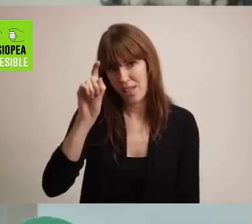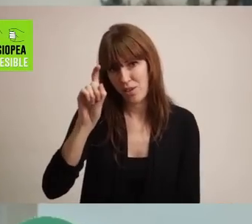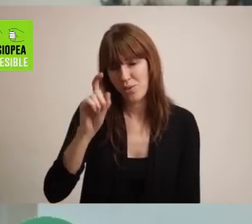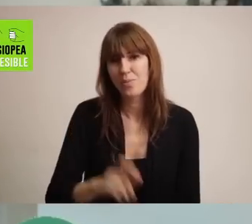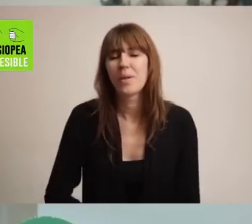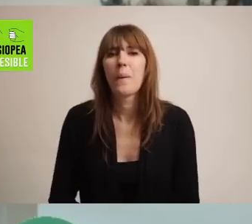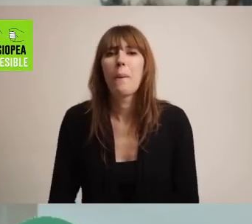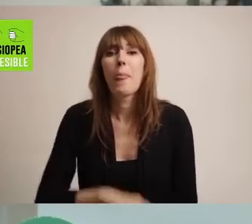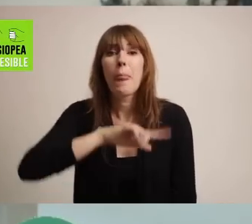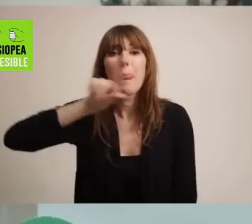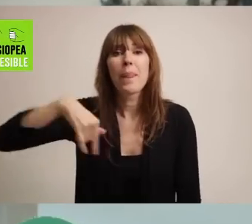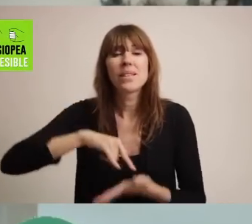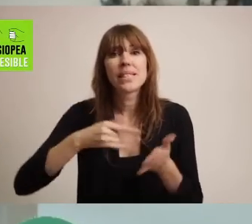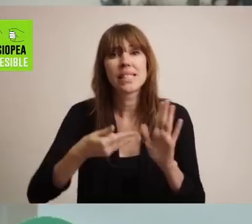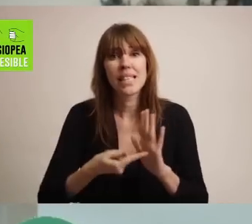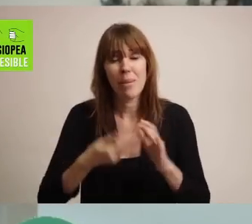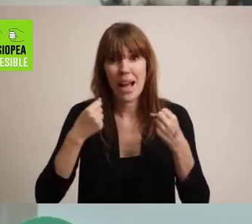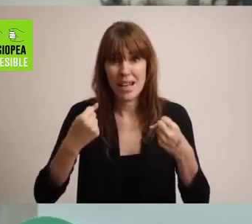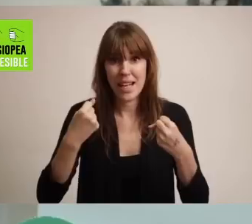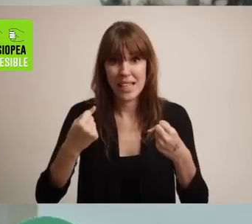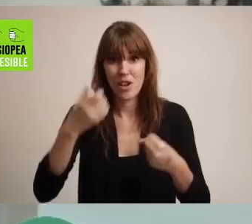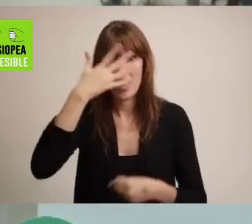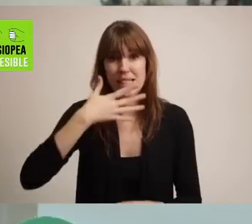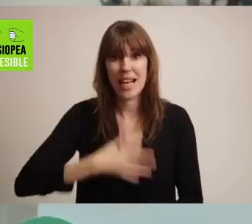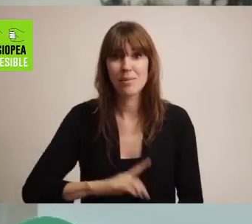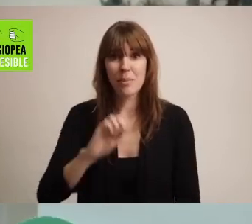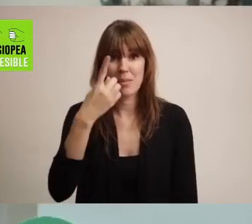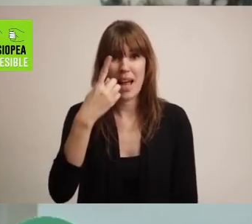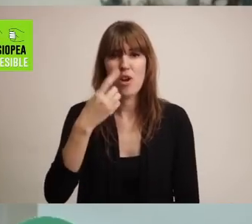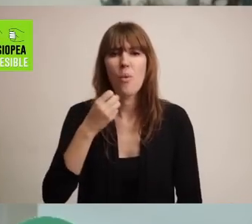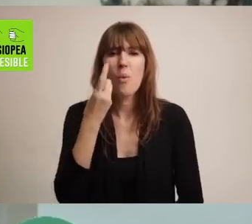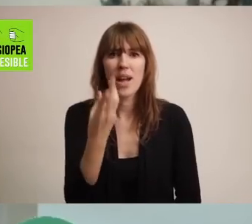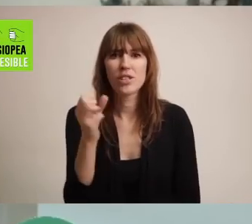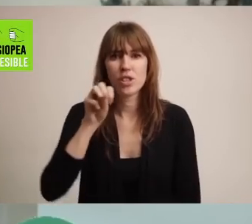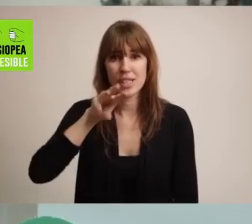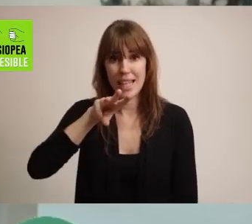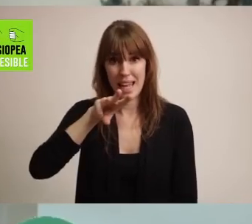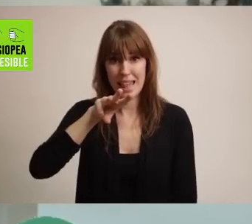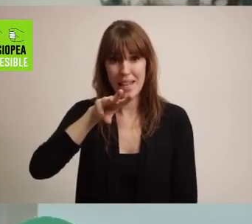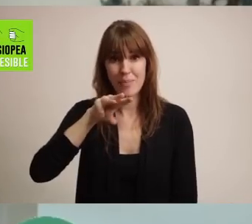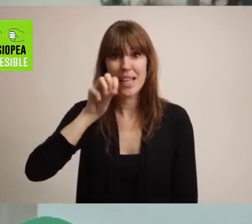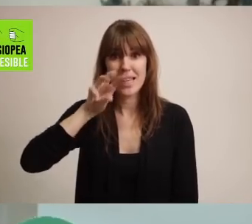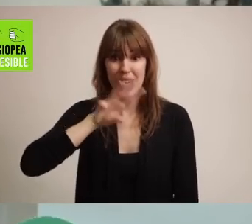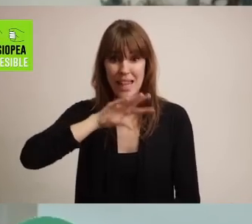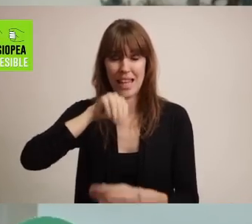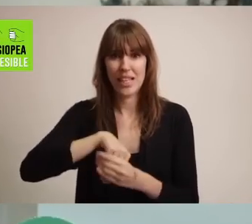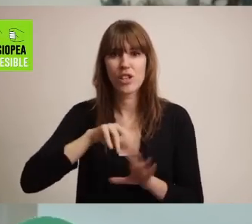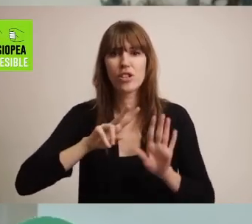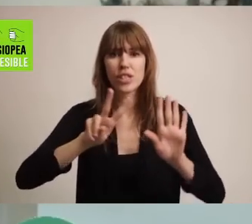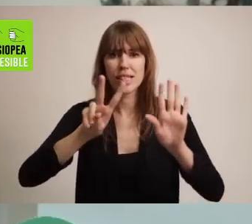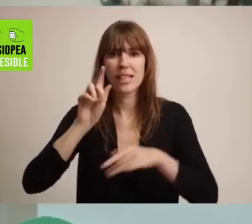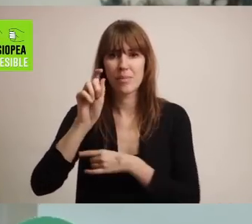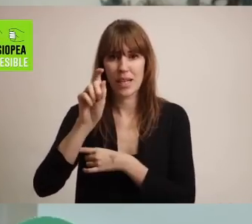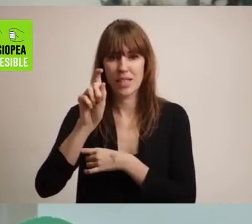Nuestro sistema energético de chakras primario son 13 y dentro de los 13 están los 7 maestros, que son los que están